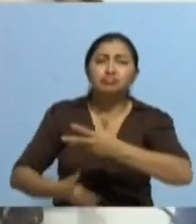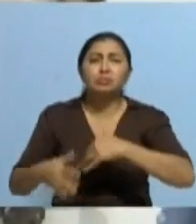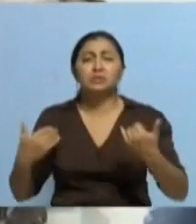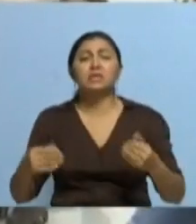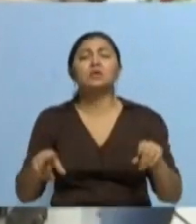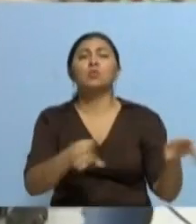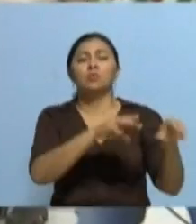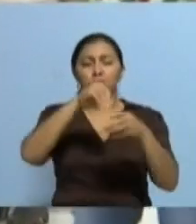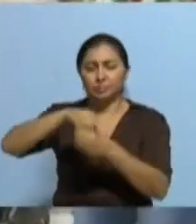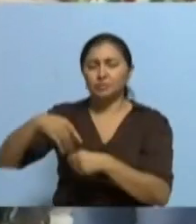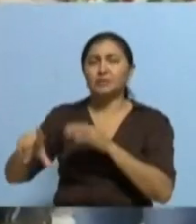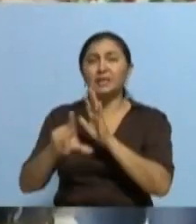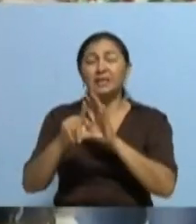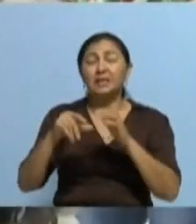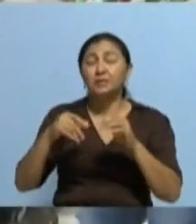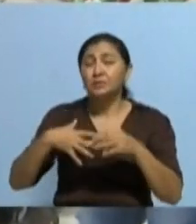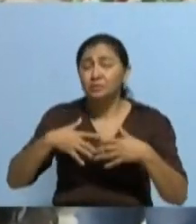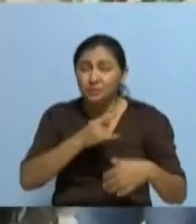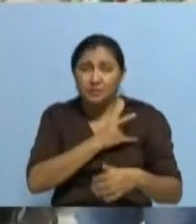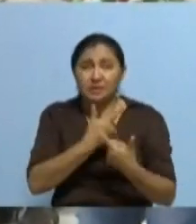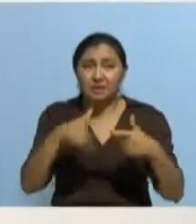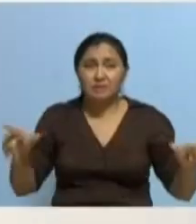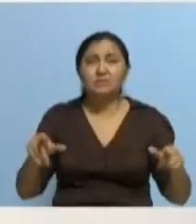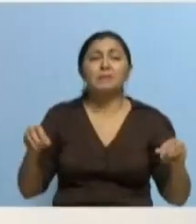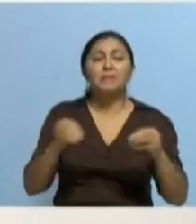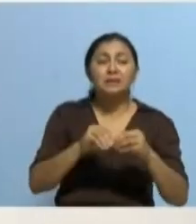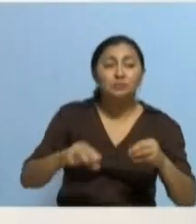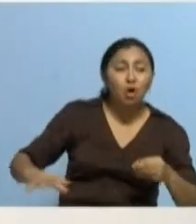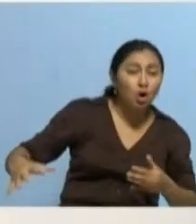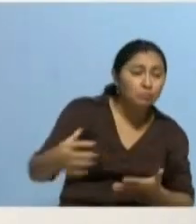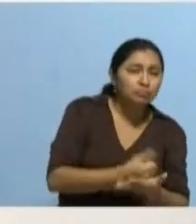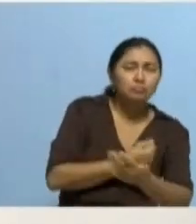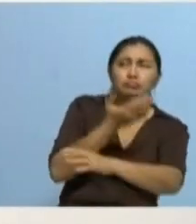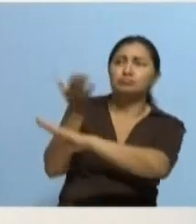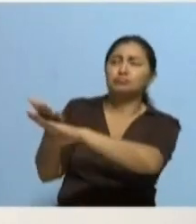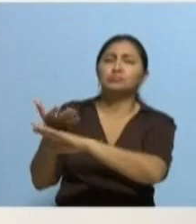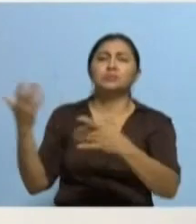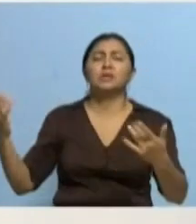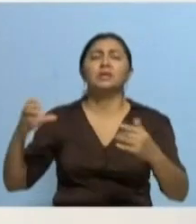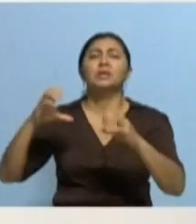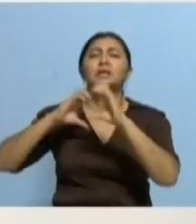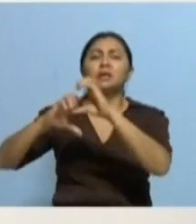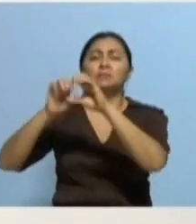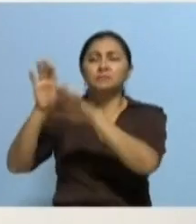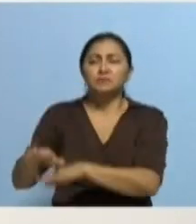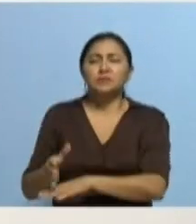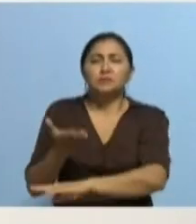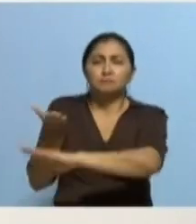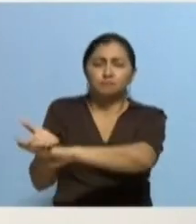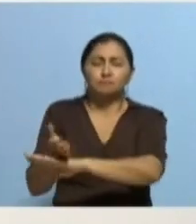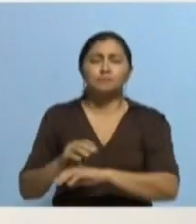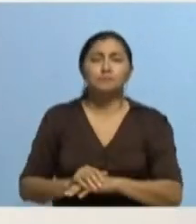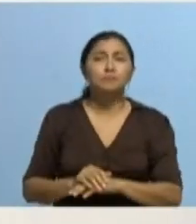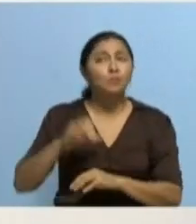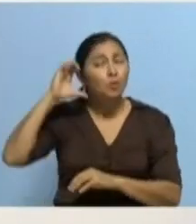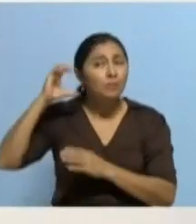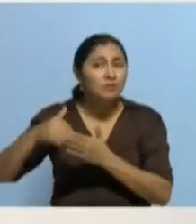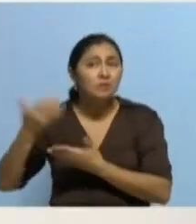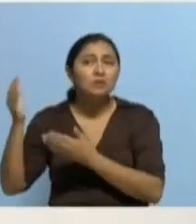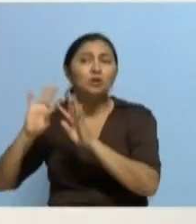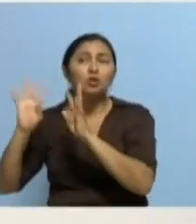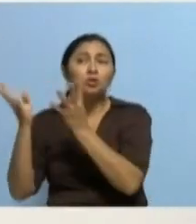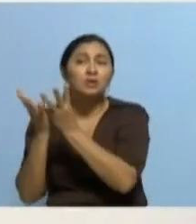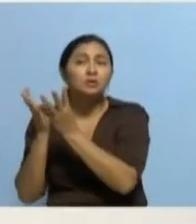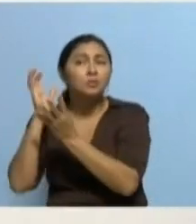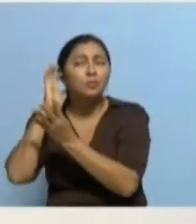primer debate en la Cámara de Representantes. Espero que en los primeros días de marzo, recién comience el Congreso de la República, este sea uno de los